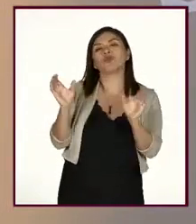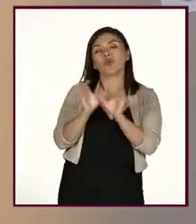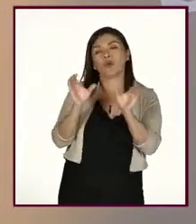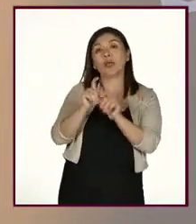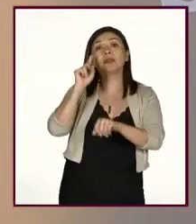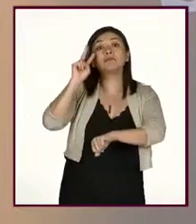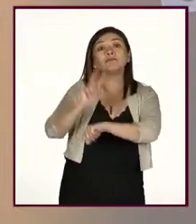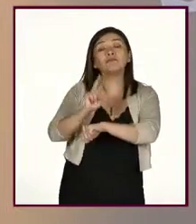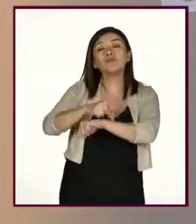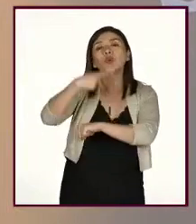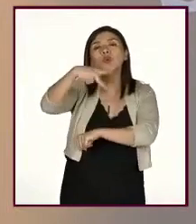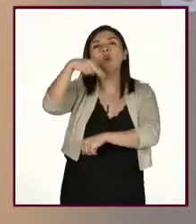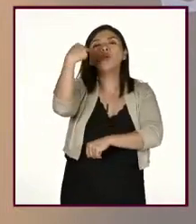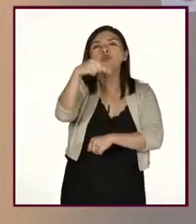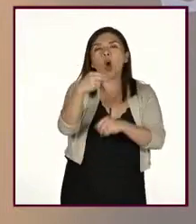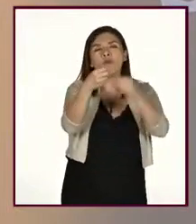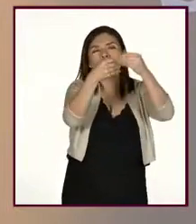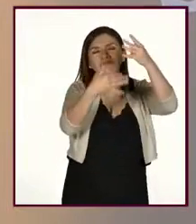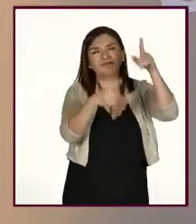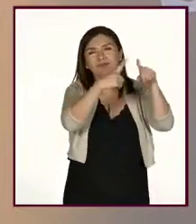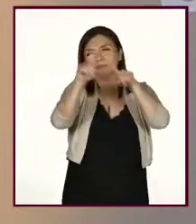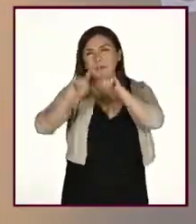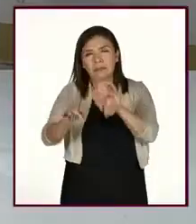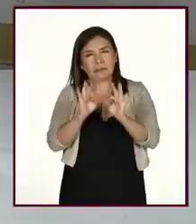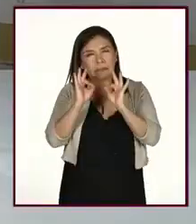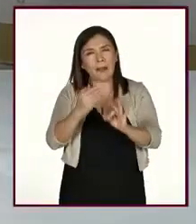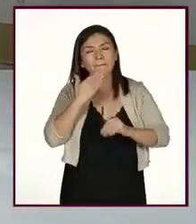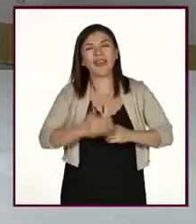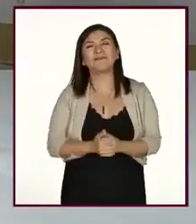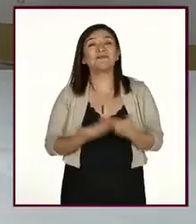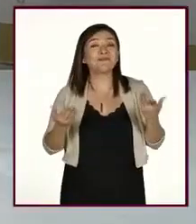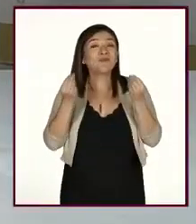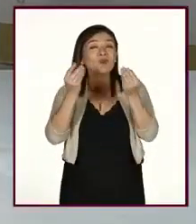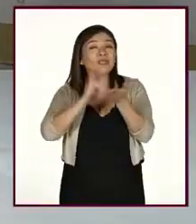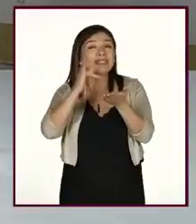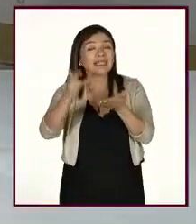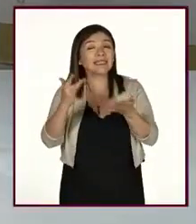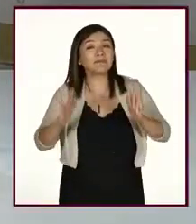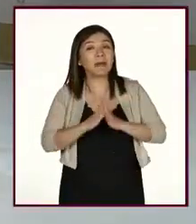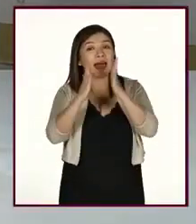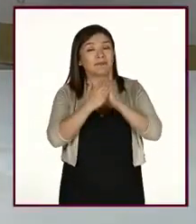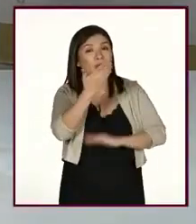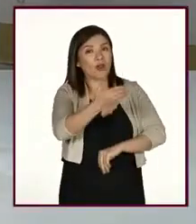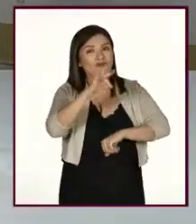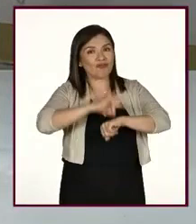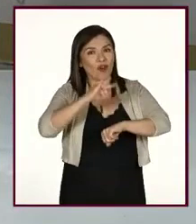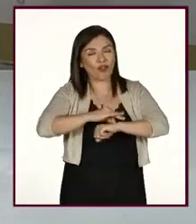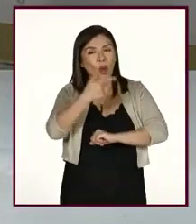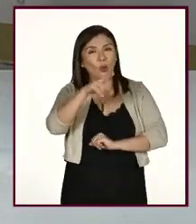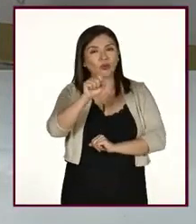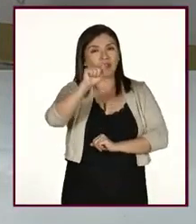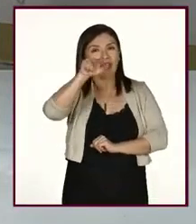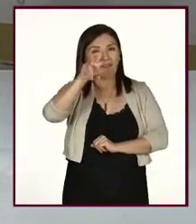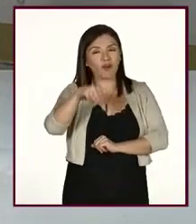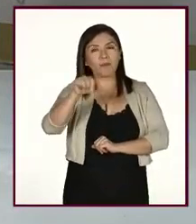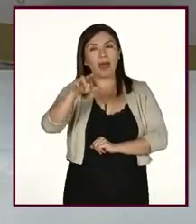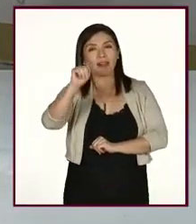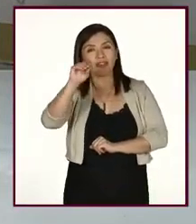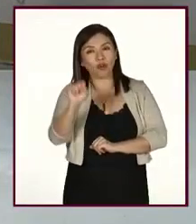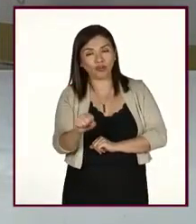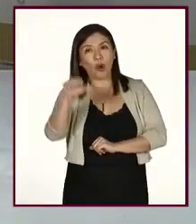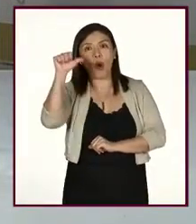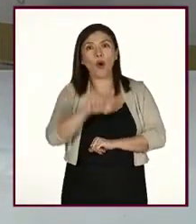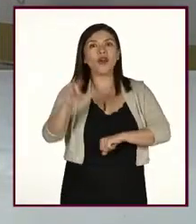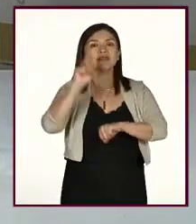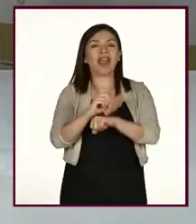datos estén correctamente escritos. Bueno, pues agradecemos la participación del doctor Gustavo Alberto Martos Alvidrez, quien